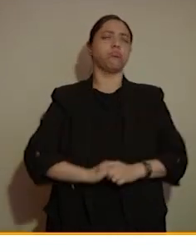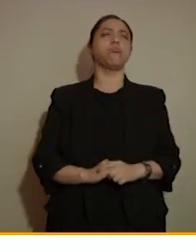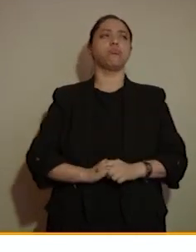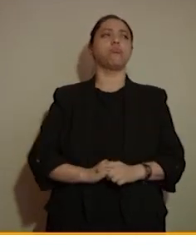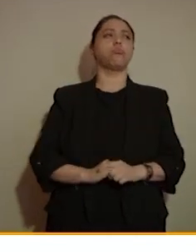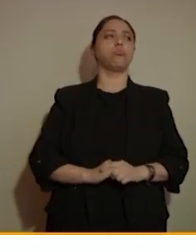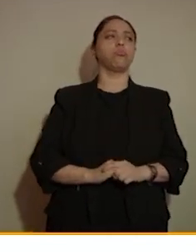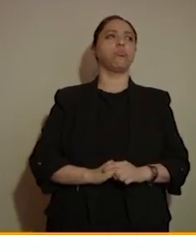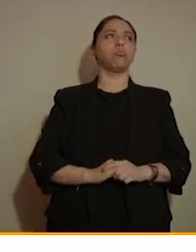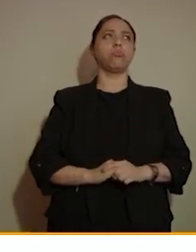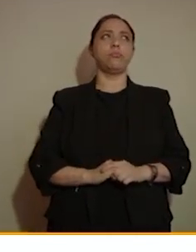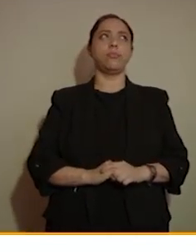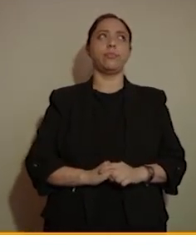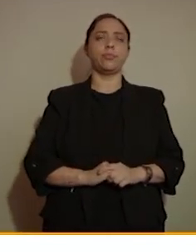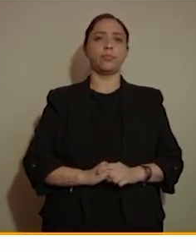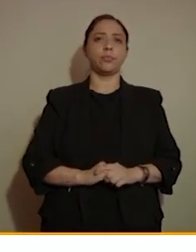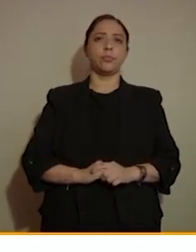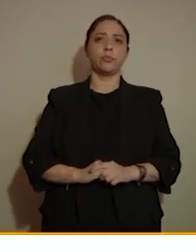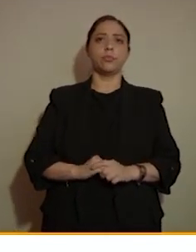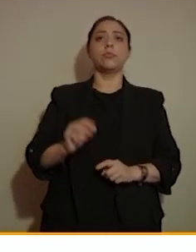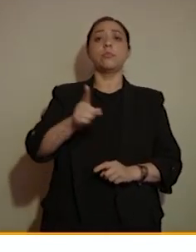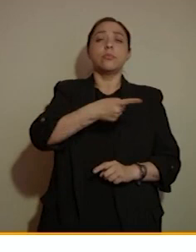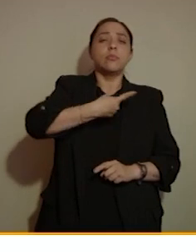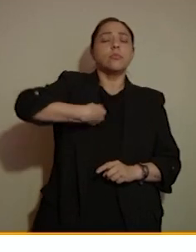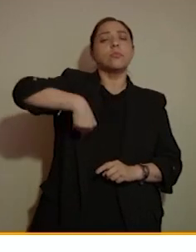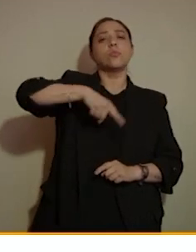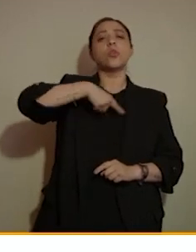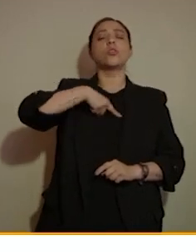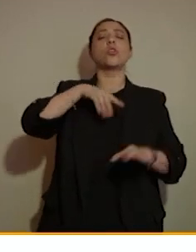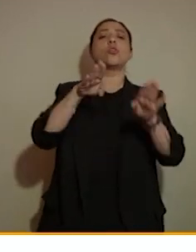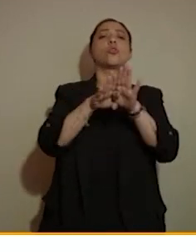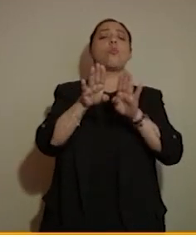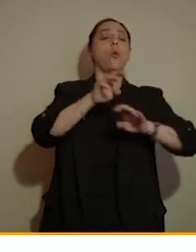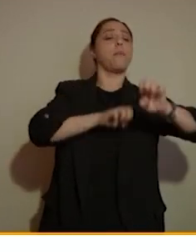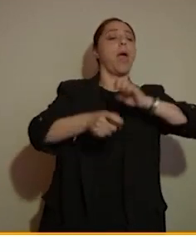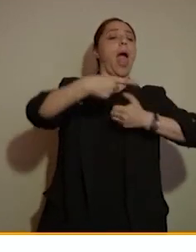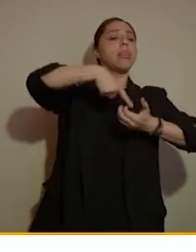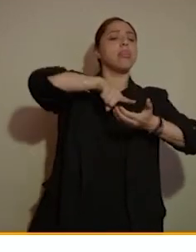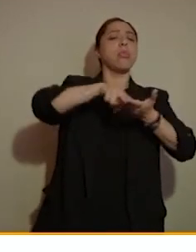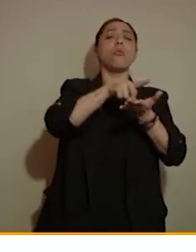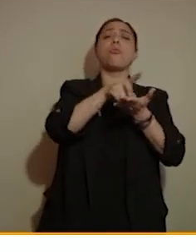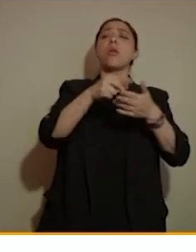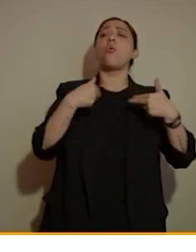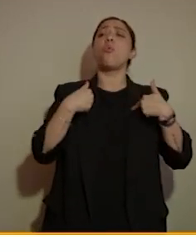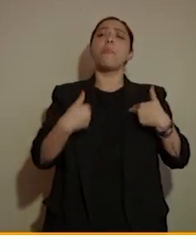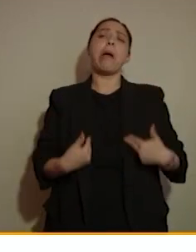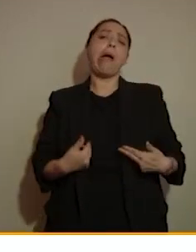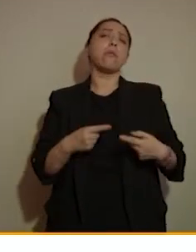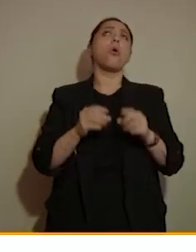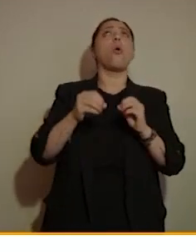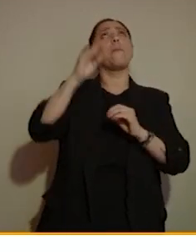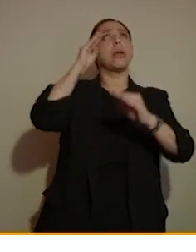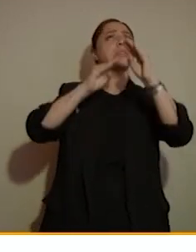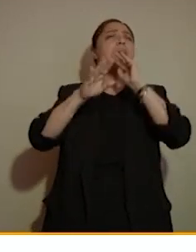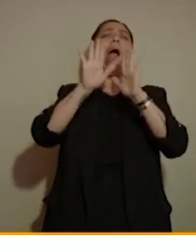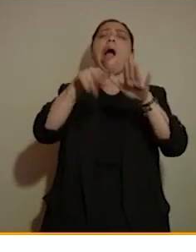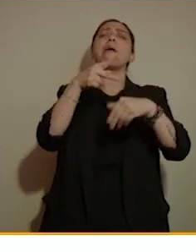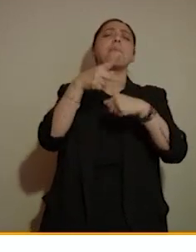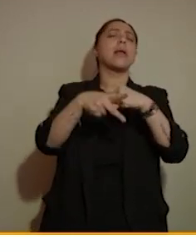Entonces, no considerar la temática de derechos humanos o asumir que no existen riesgos al respecto,